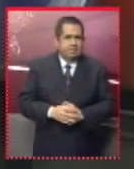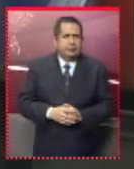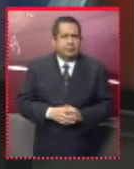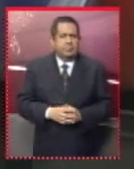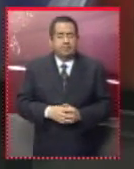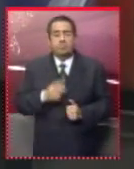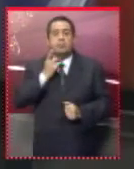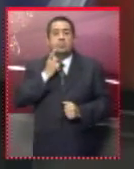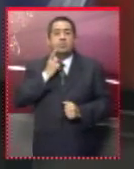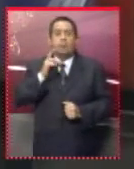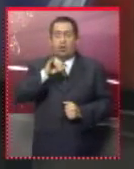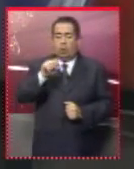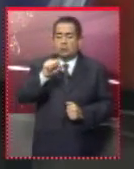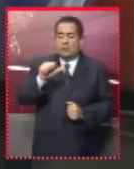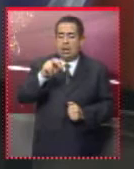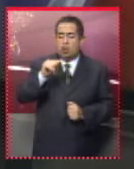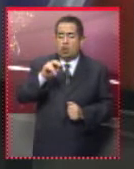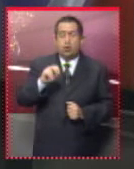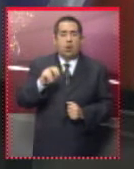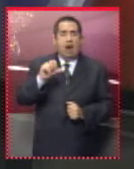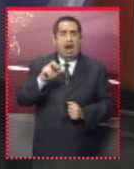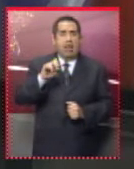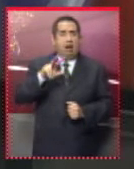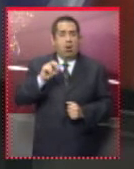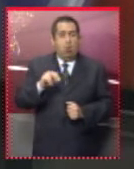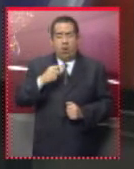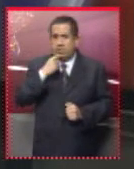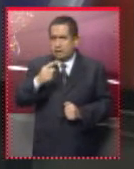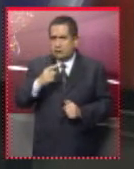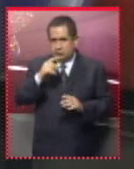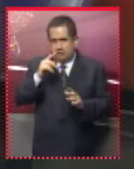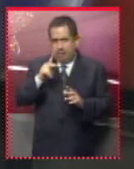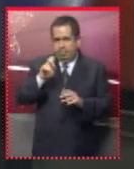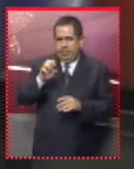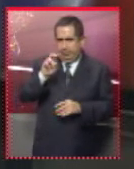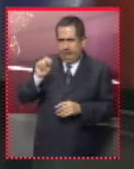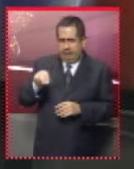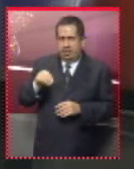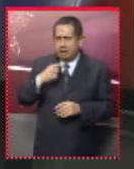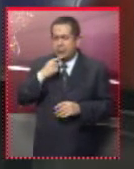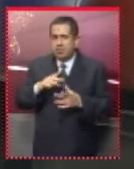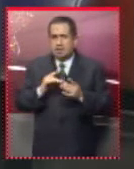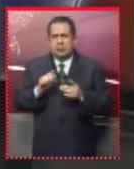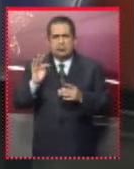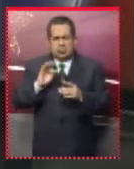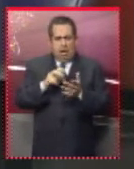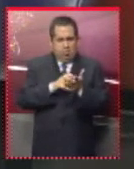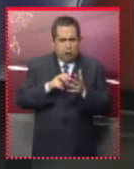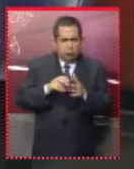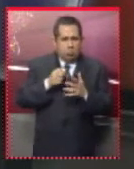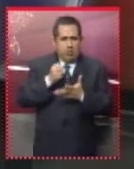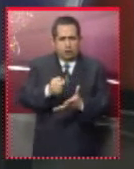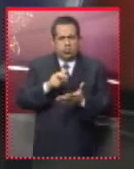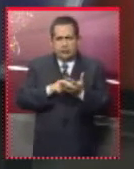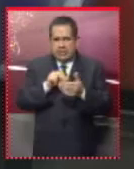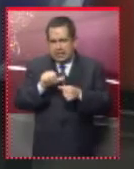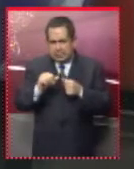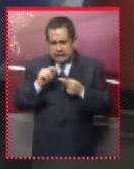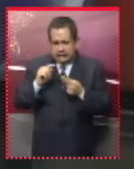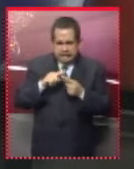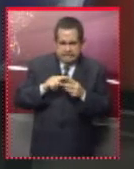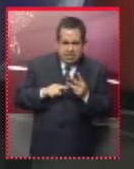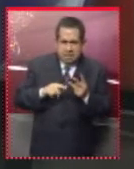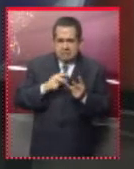El diputado José Antonio Arévalo del Partido Verde consideró prudente que se hayan realizado ajustes al presupuesto 2016 bajo 3 premisas